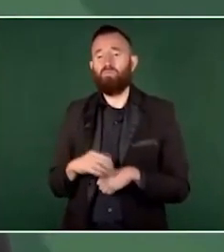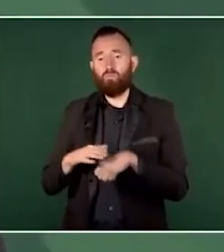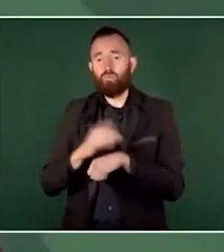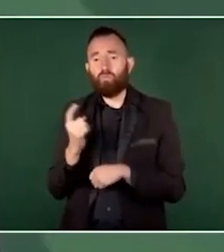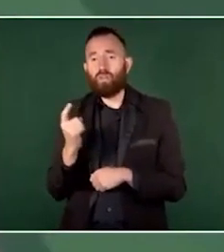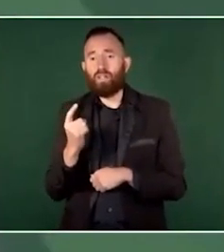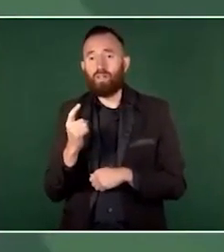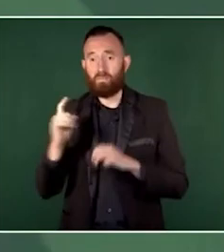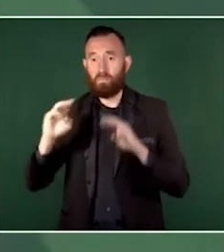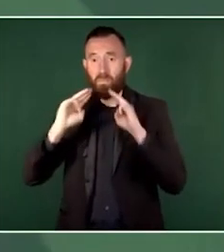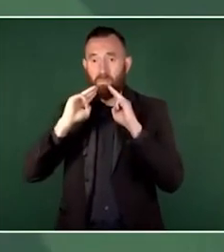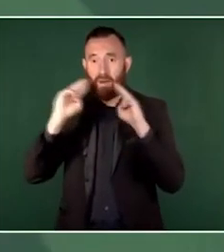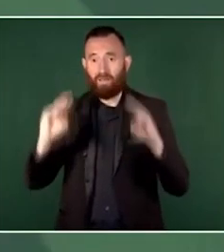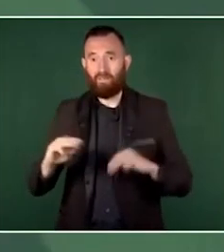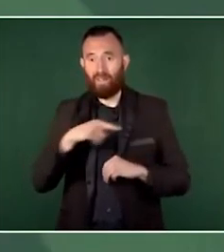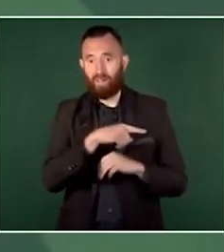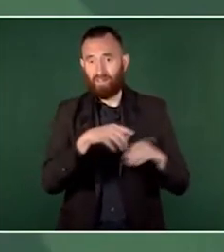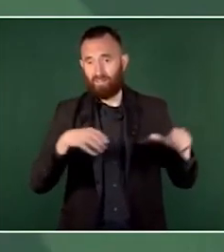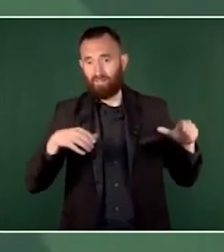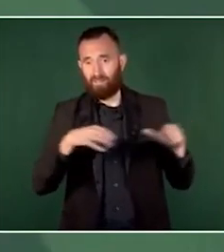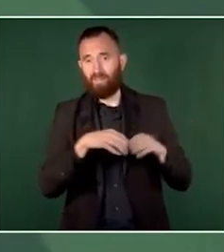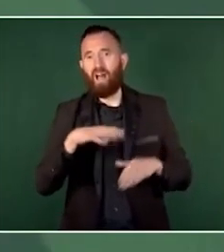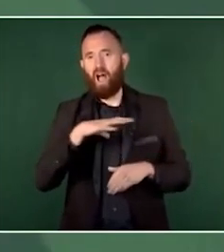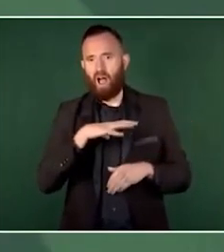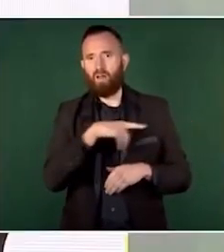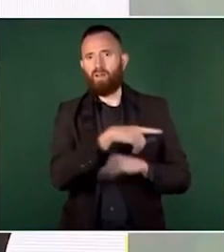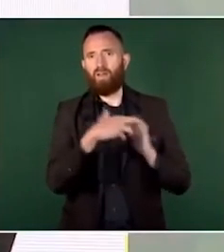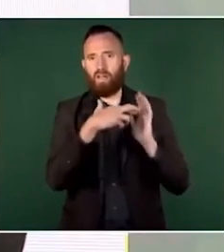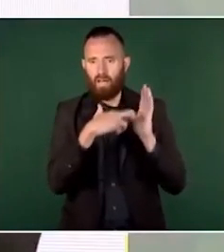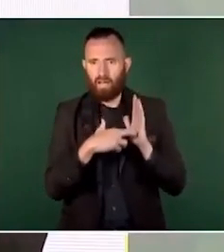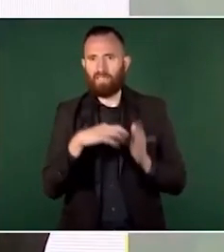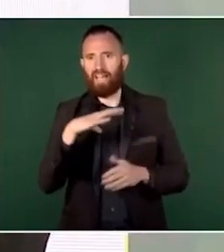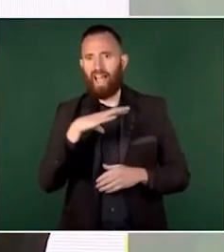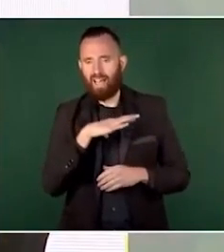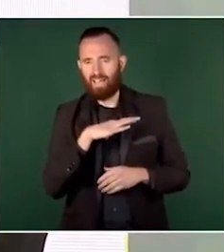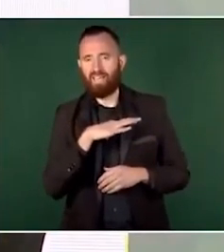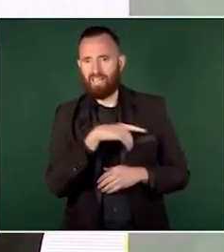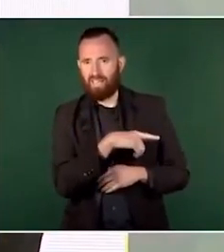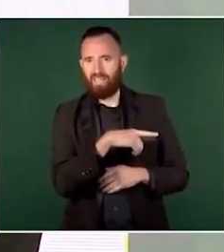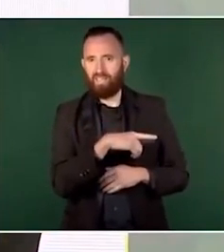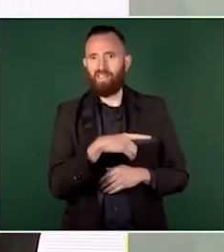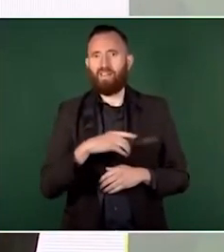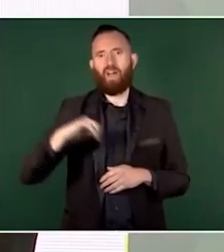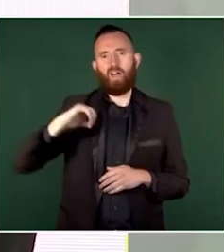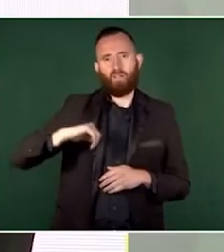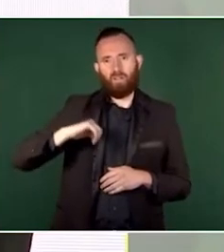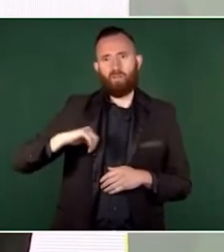tienen ciertas reglas, o al menos antes